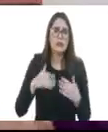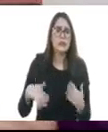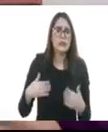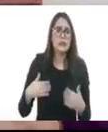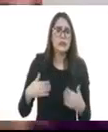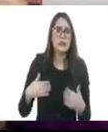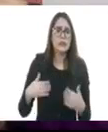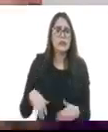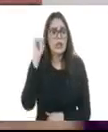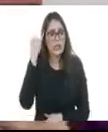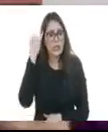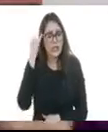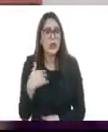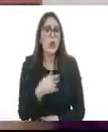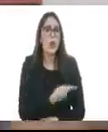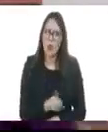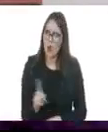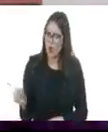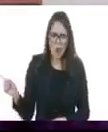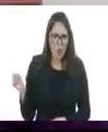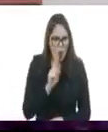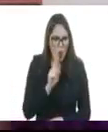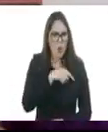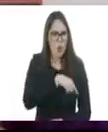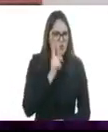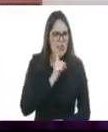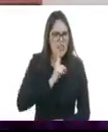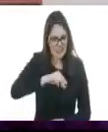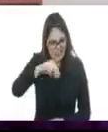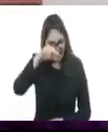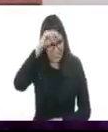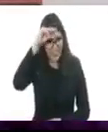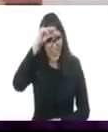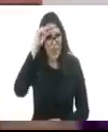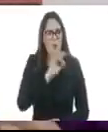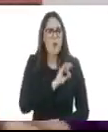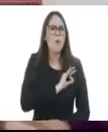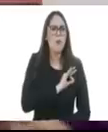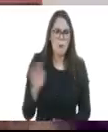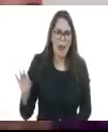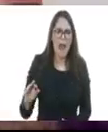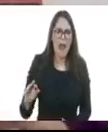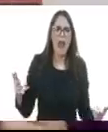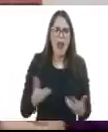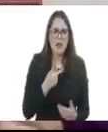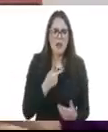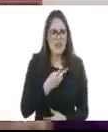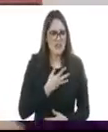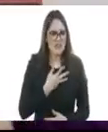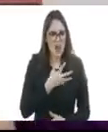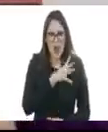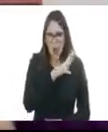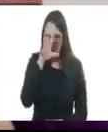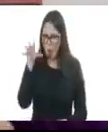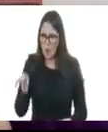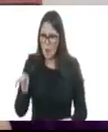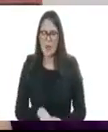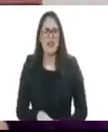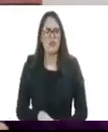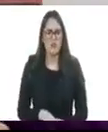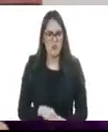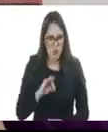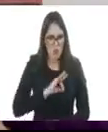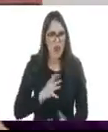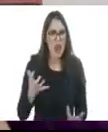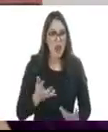mujeres inteligentes, tienen una vida, no les hace falta nada, solo que el Estado